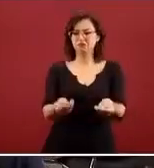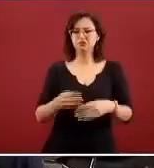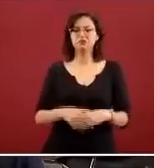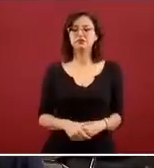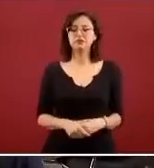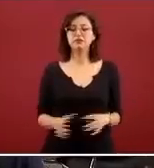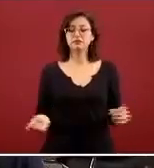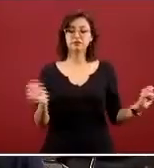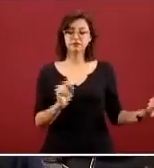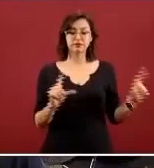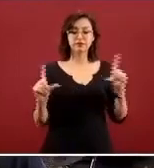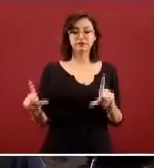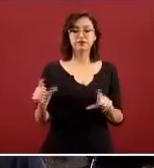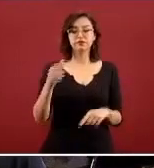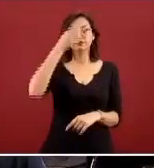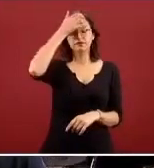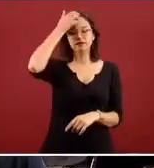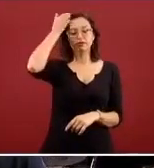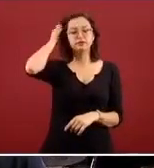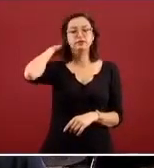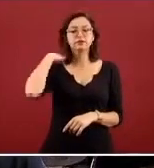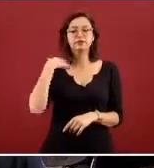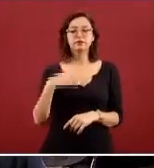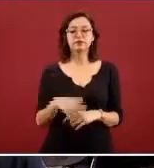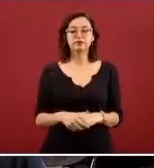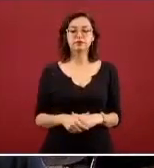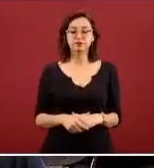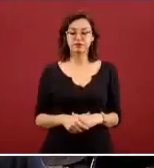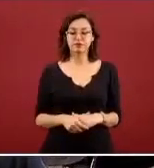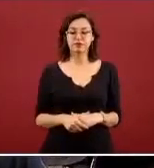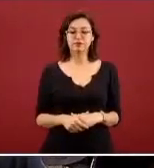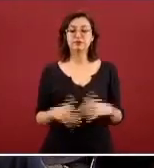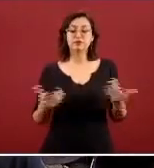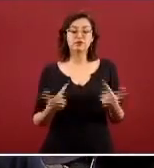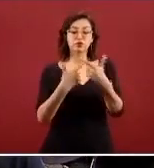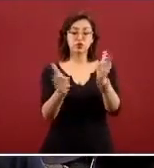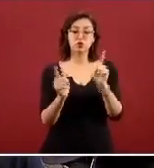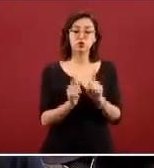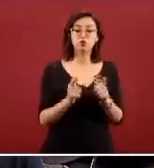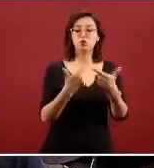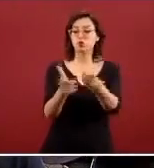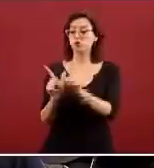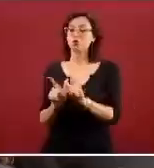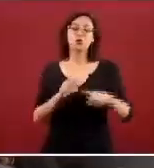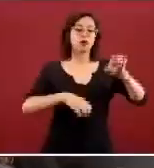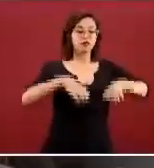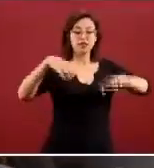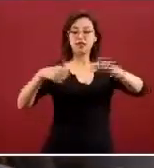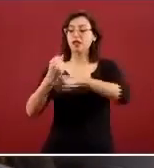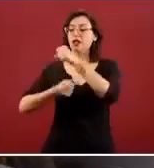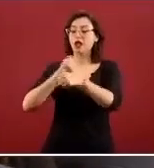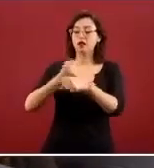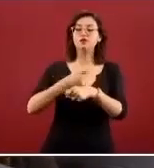favor. Nuestra distribución de carga de enfermedad por grupo de edad y también nuestra distribución por